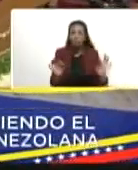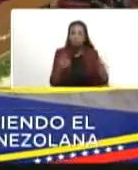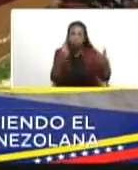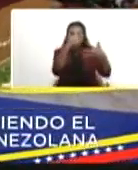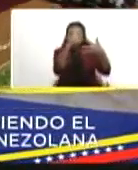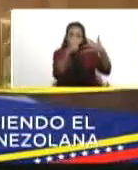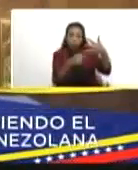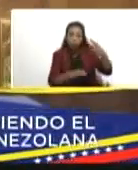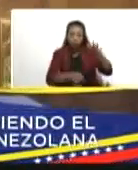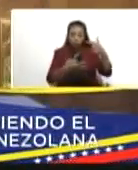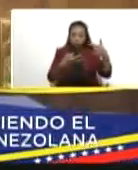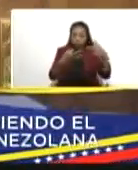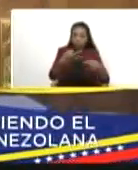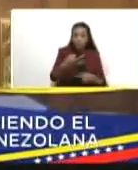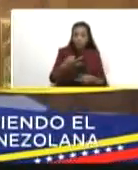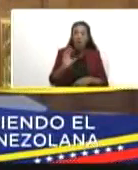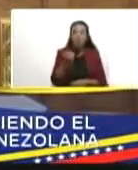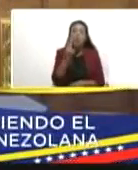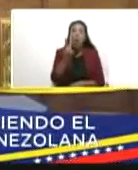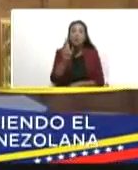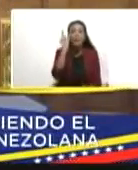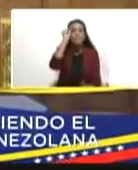líneas 12